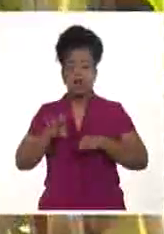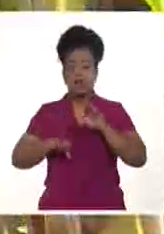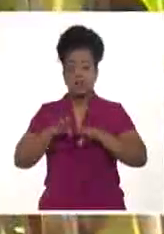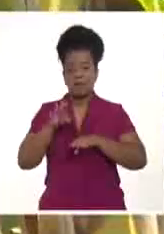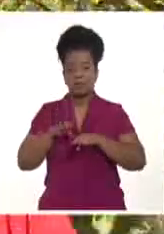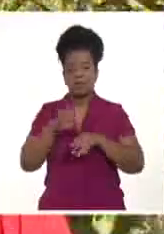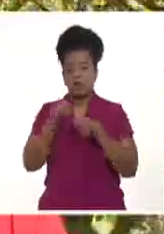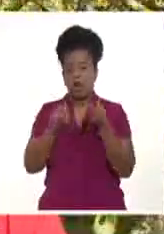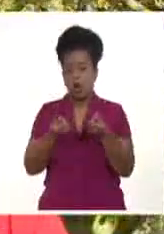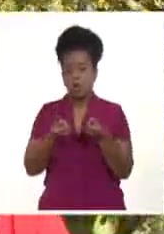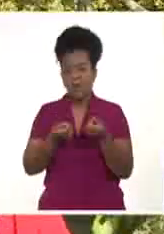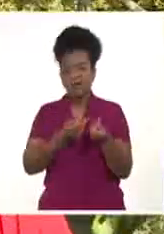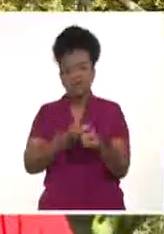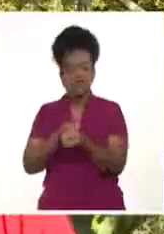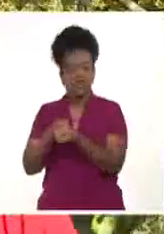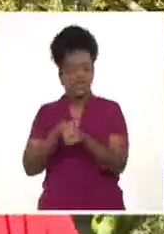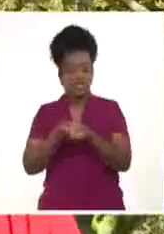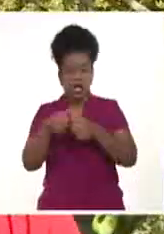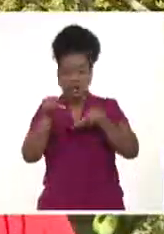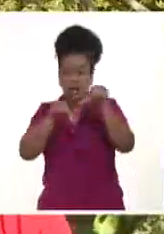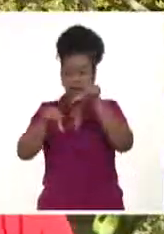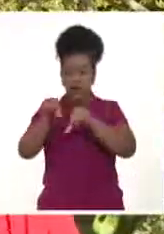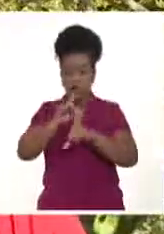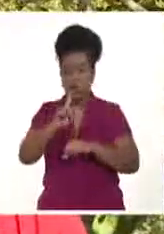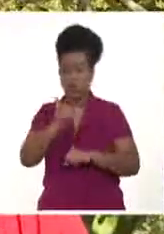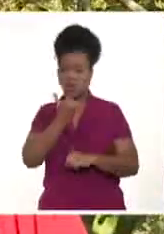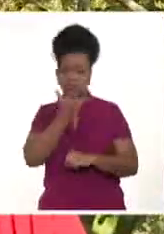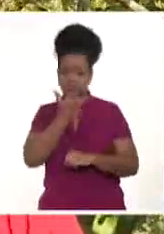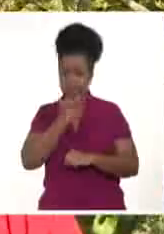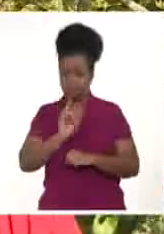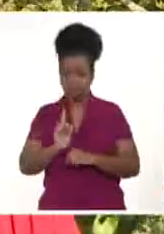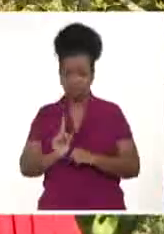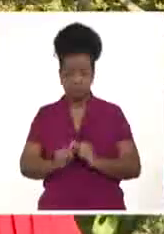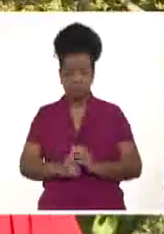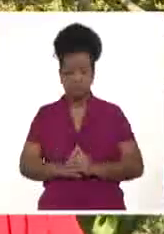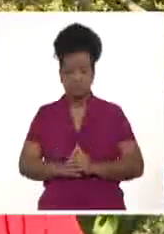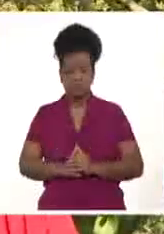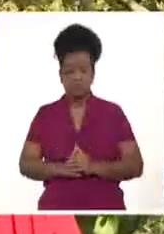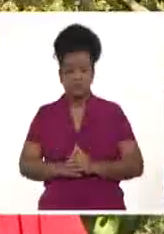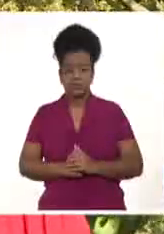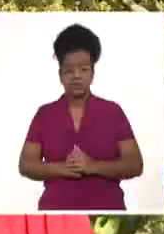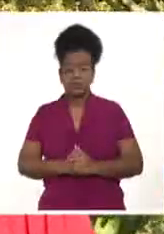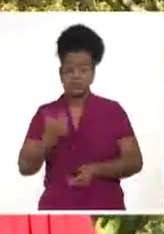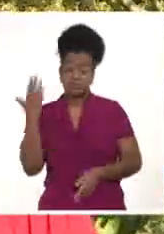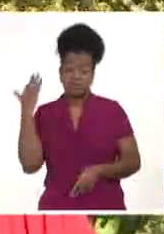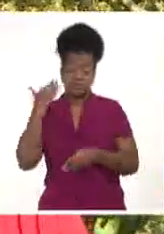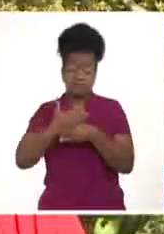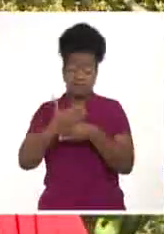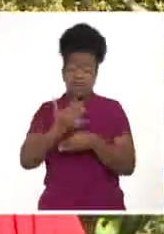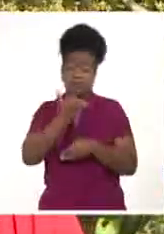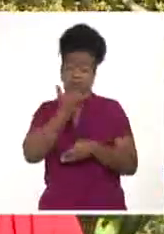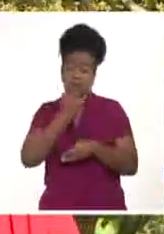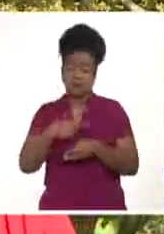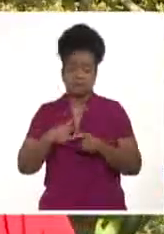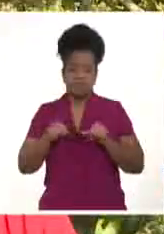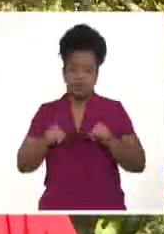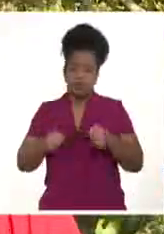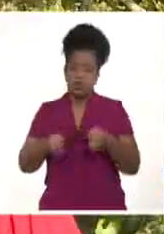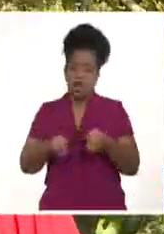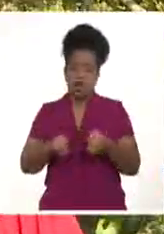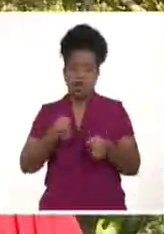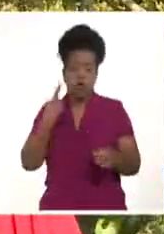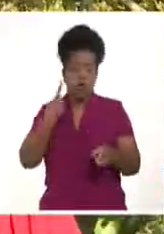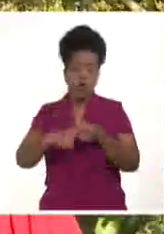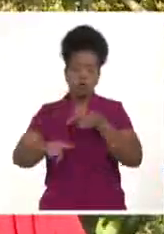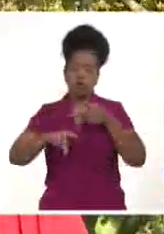fertilizantes químicos. Por las afectaciones del bloqueo, nos hemos visto obligados a aplicar prácticas agroecológicas,